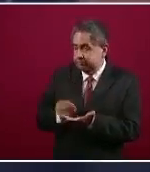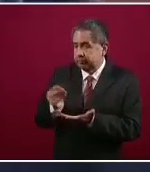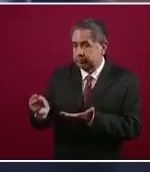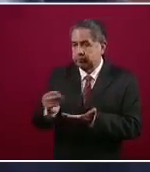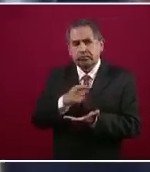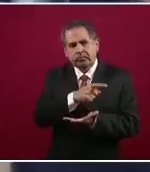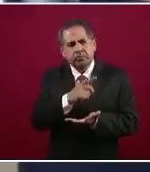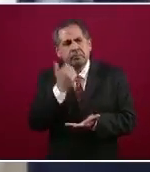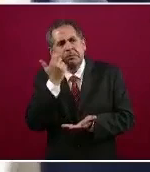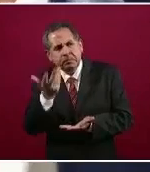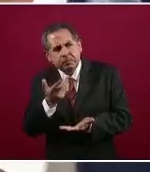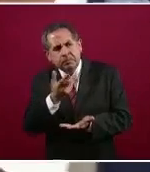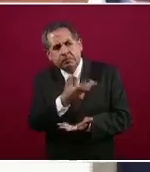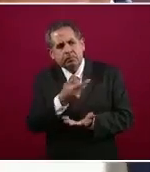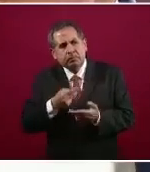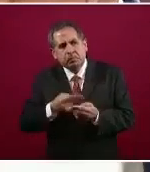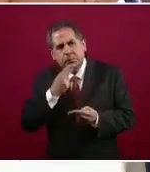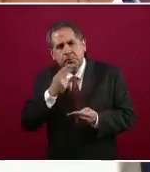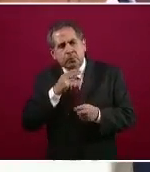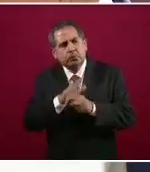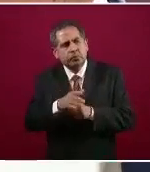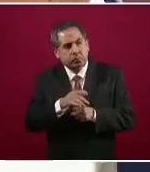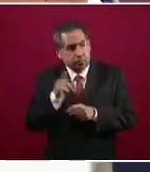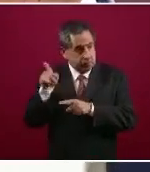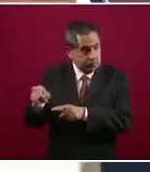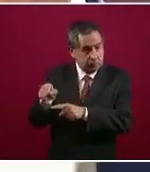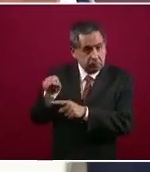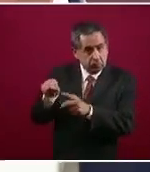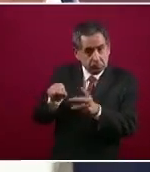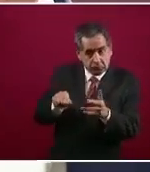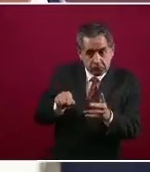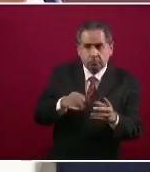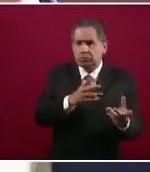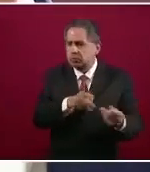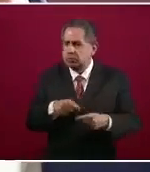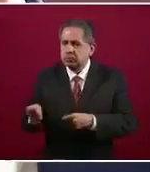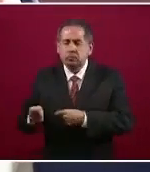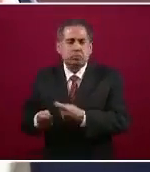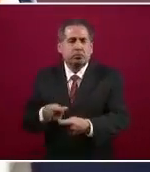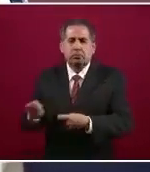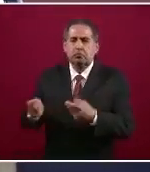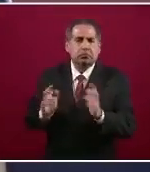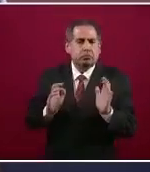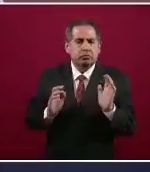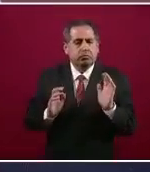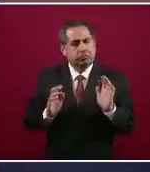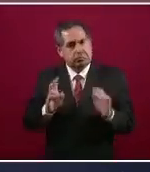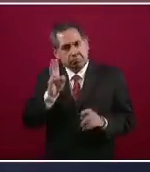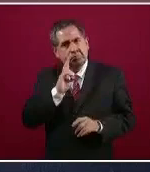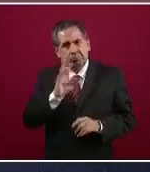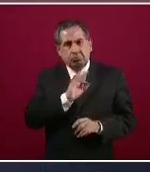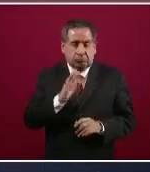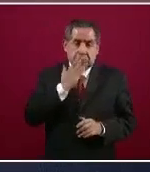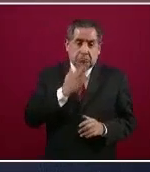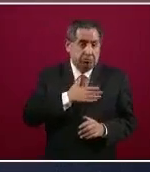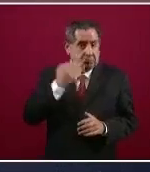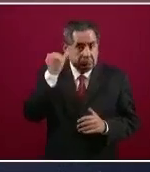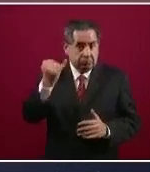qué quiere que se utilice el dinero. Eso sería muy